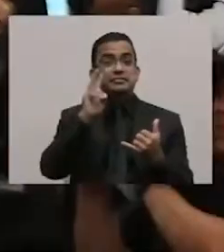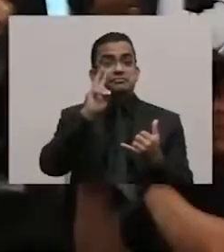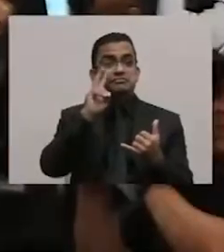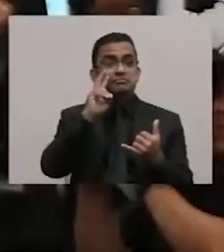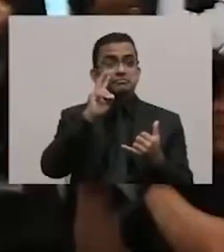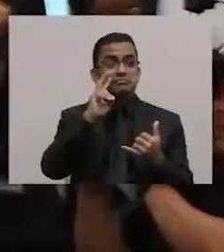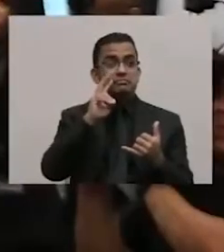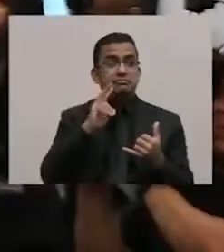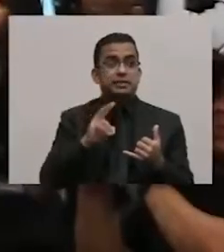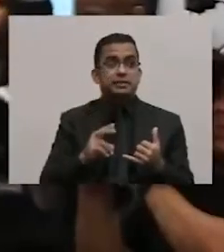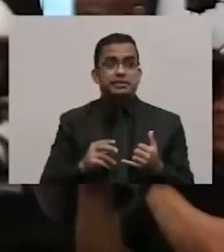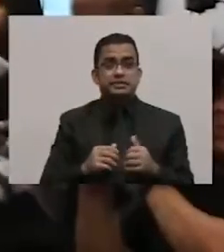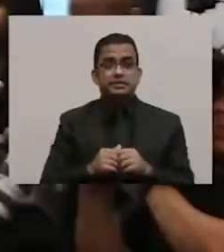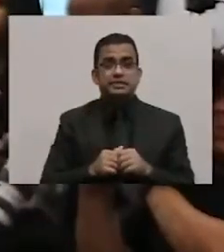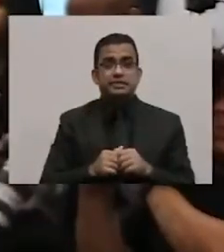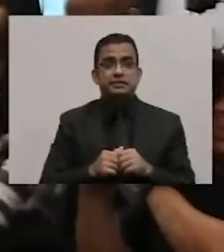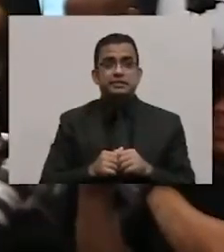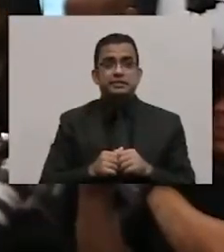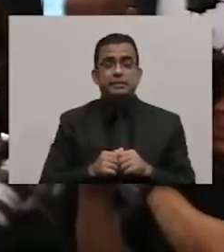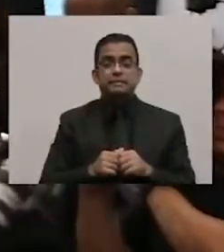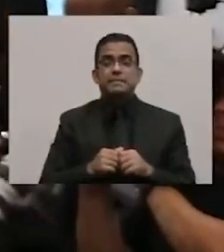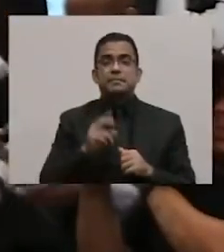bien.